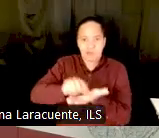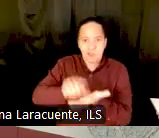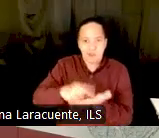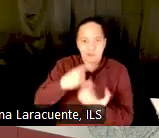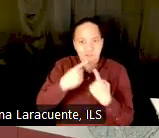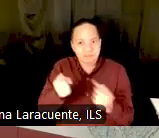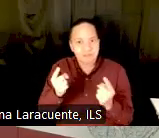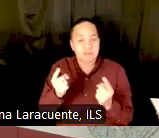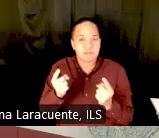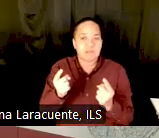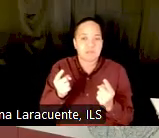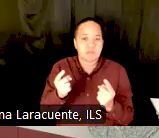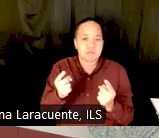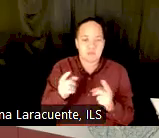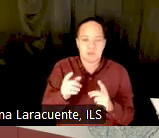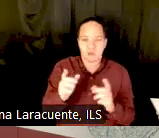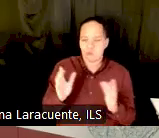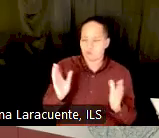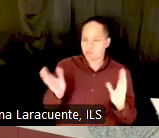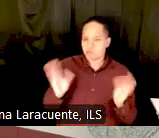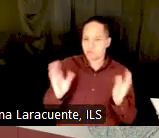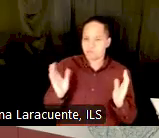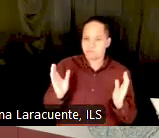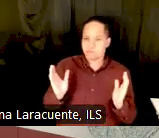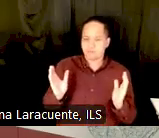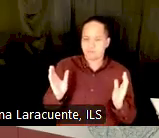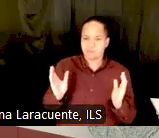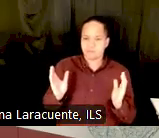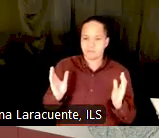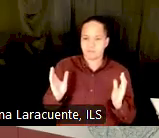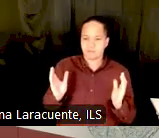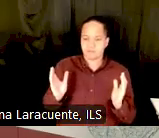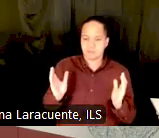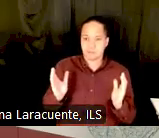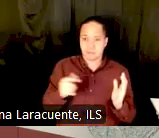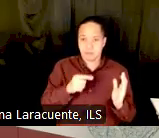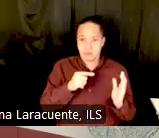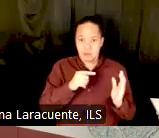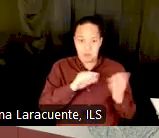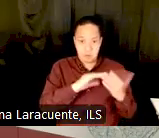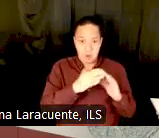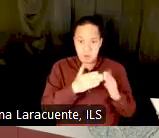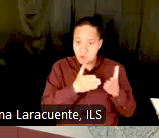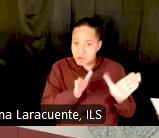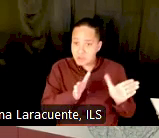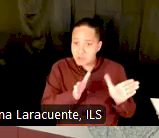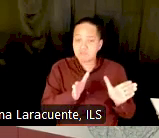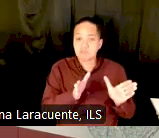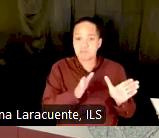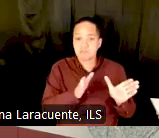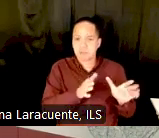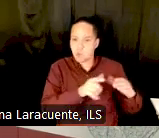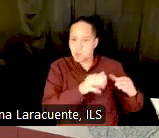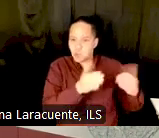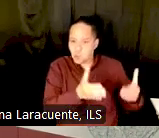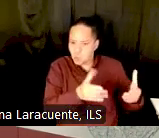que cuando comparamos la prevalencia en una muestra de una población general, tenemos un grupo, pero dentro de